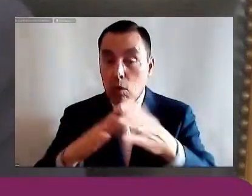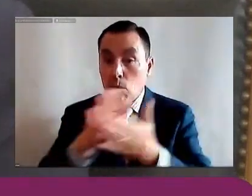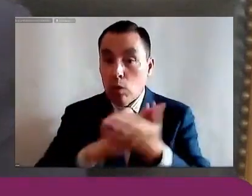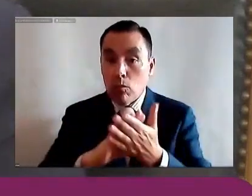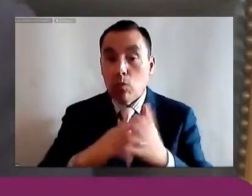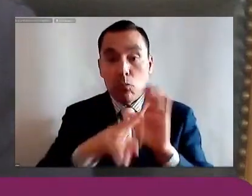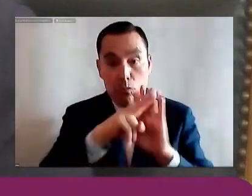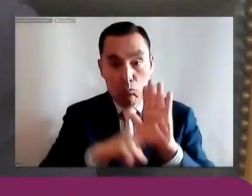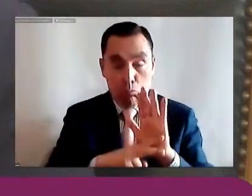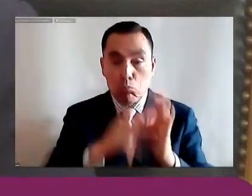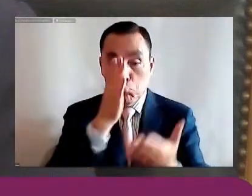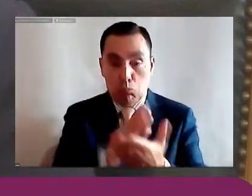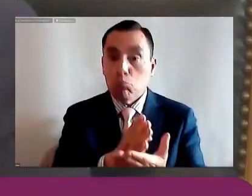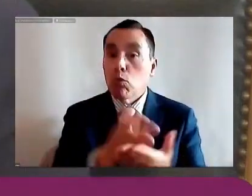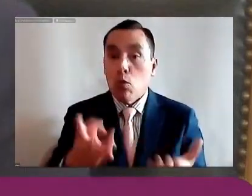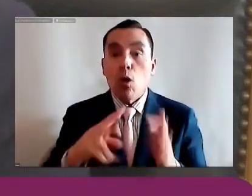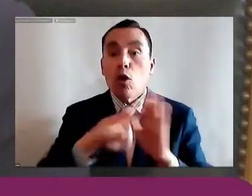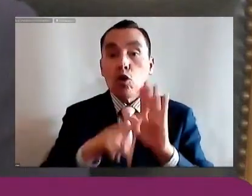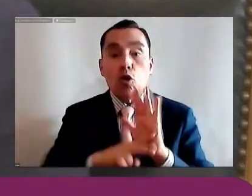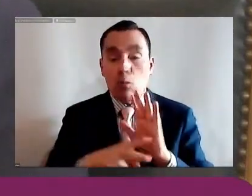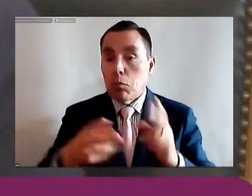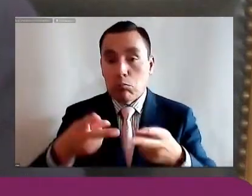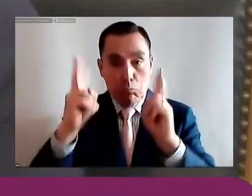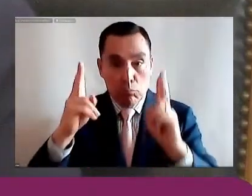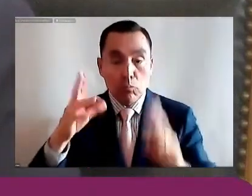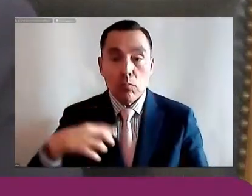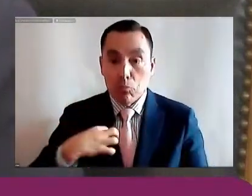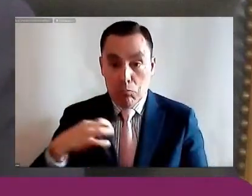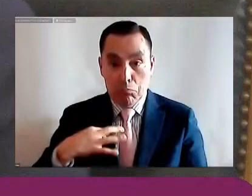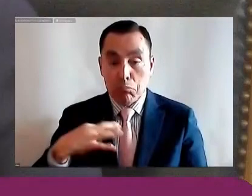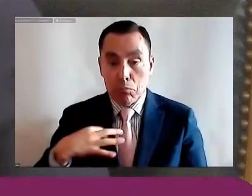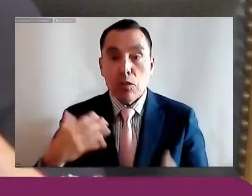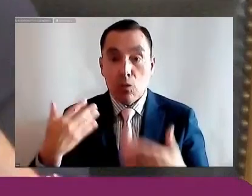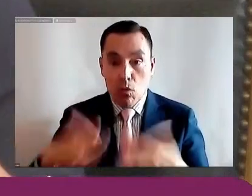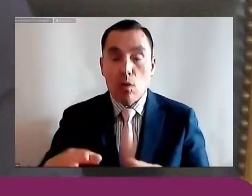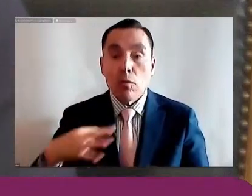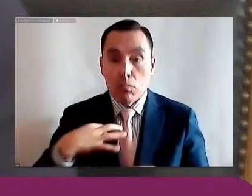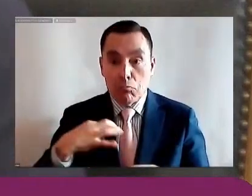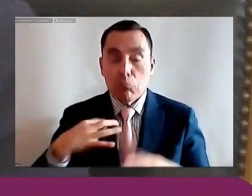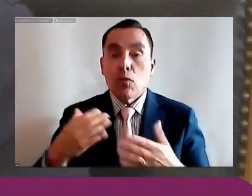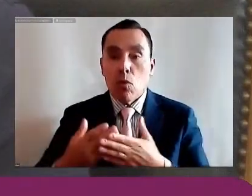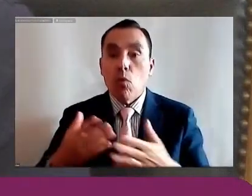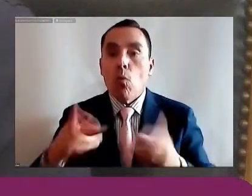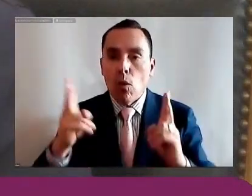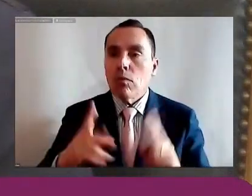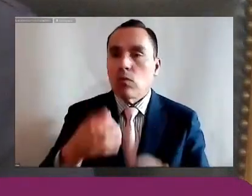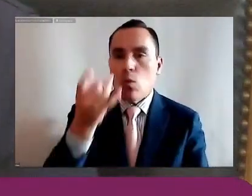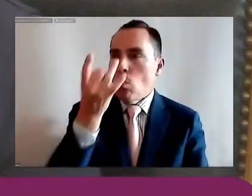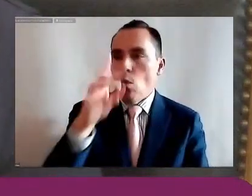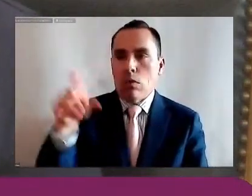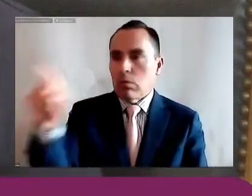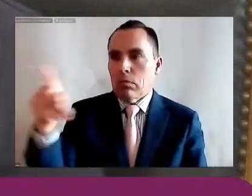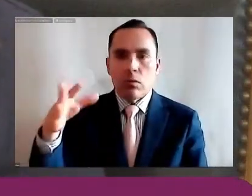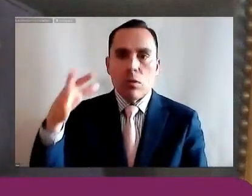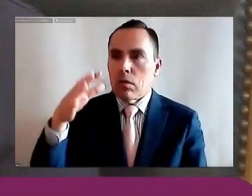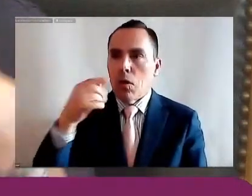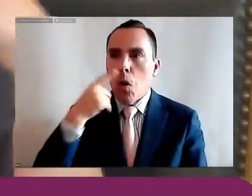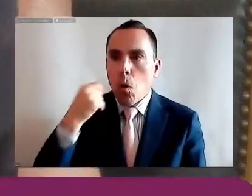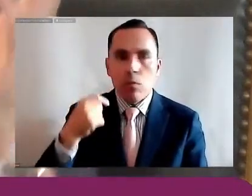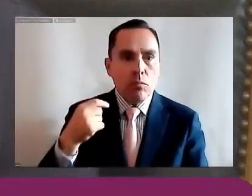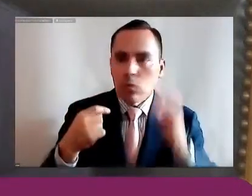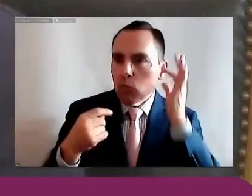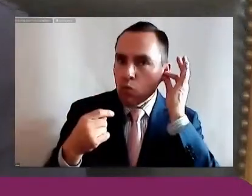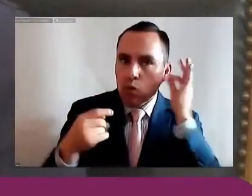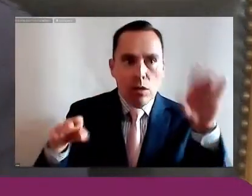sabemos que hay normas del derecho civil que sí no son neutrales al género, que de hecho son contrarias a una perspectiva de igualdad de género,